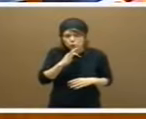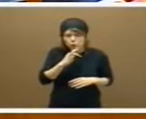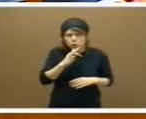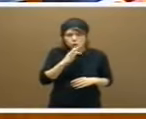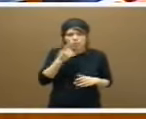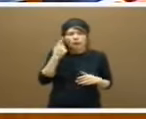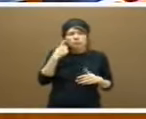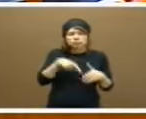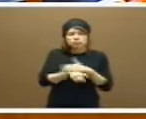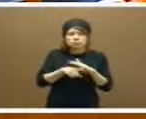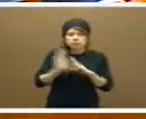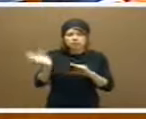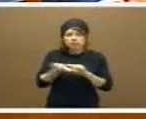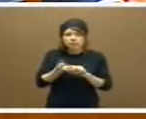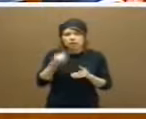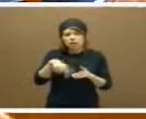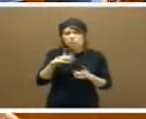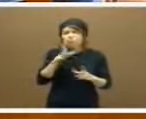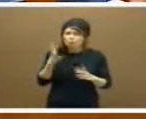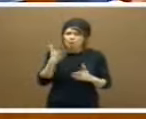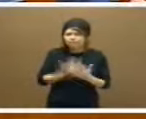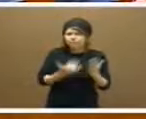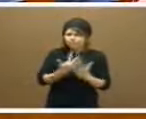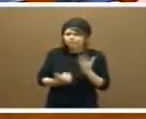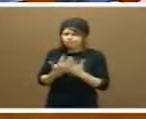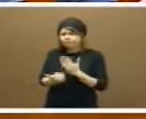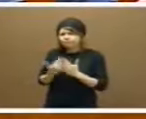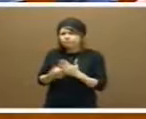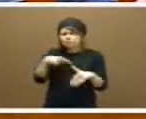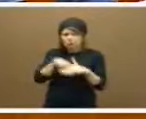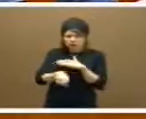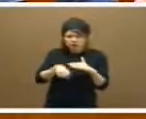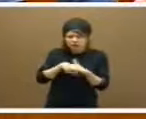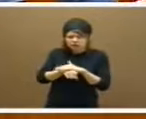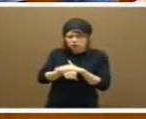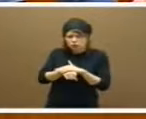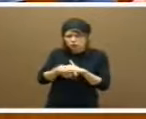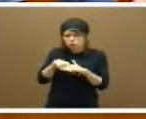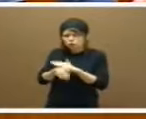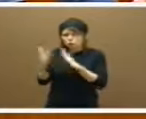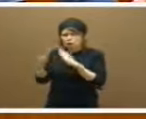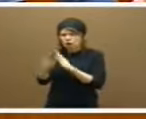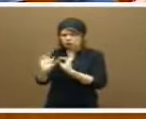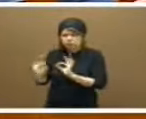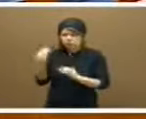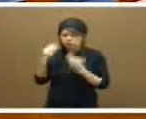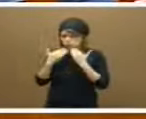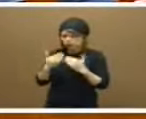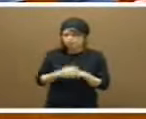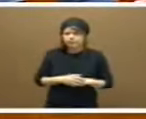tendrá que tramitar el correspondiente expediente, irregularidades que han acontecido en la gestión de esa casa. Muchas gracias.